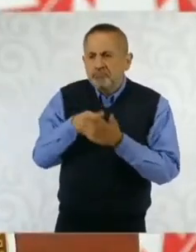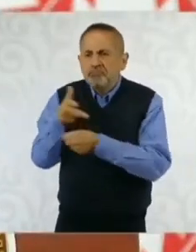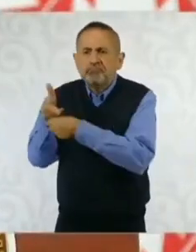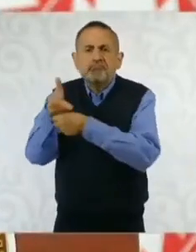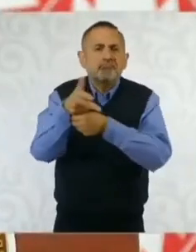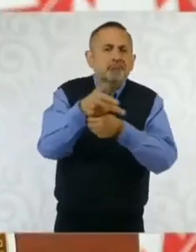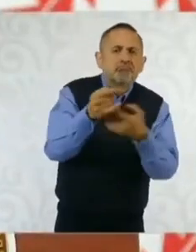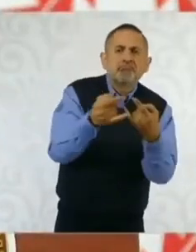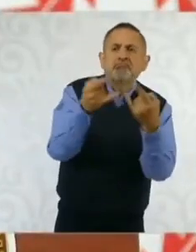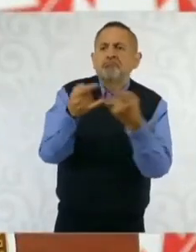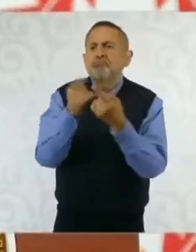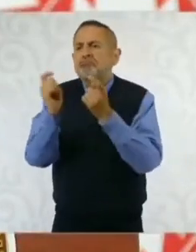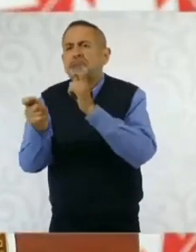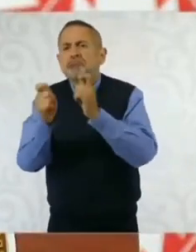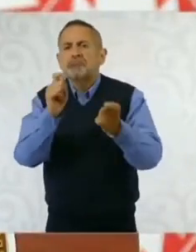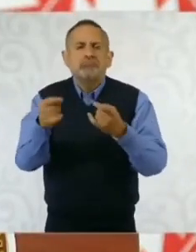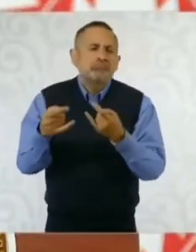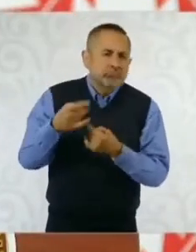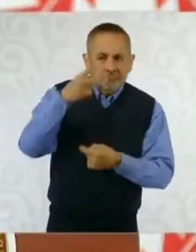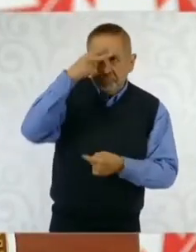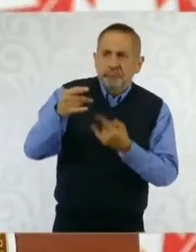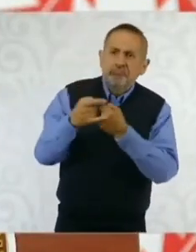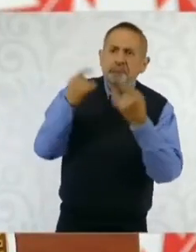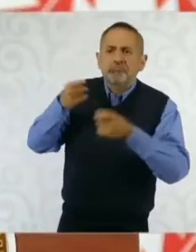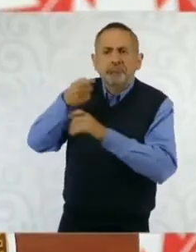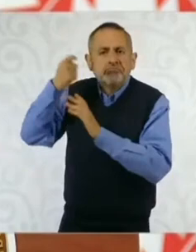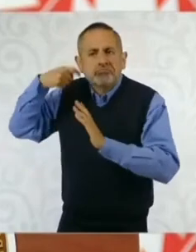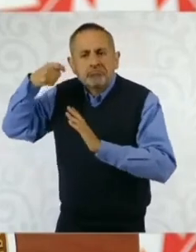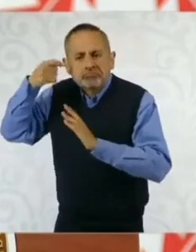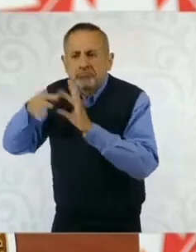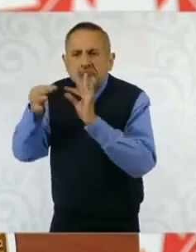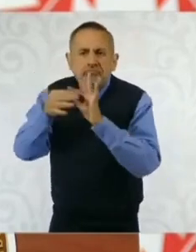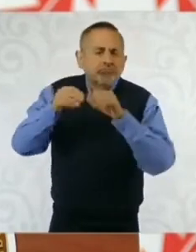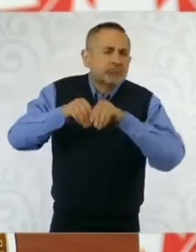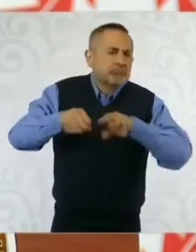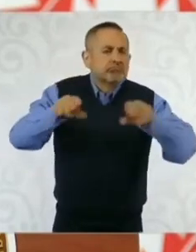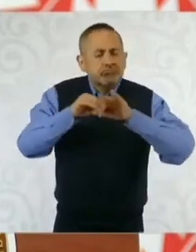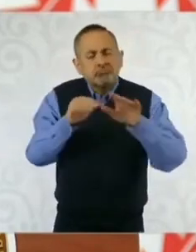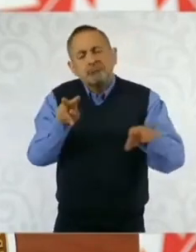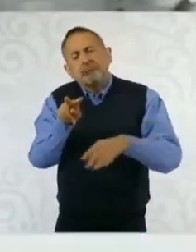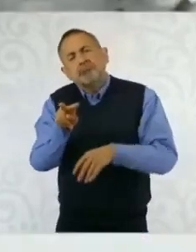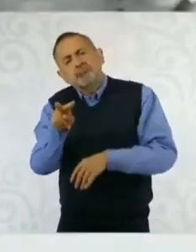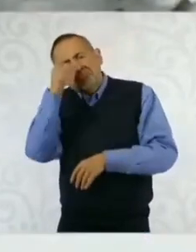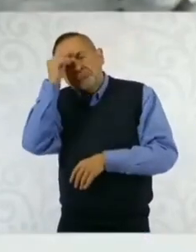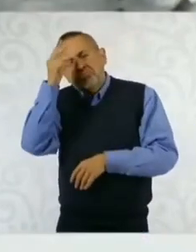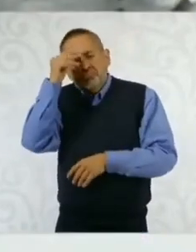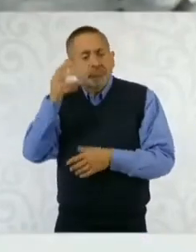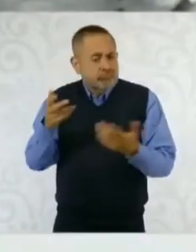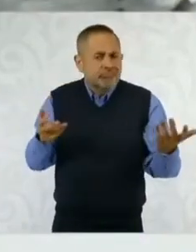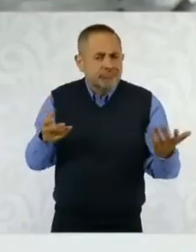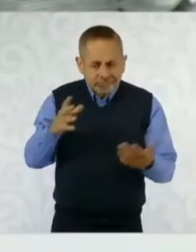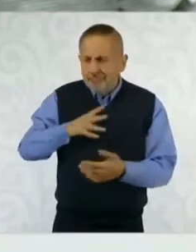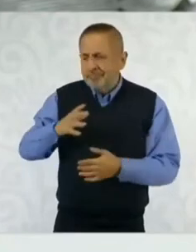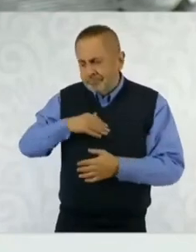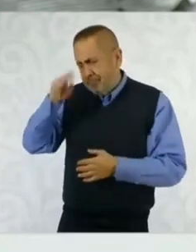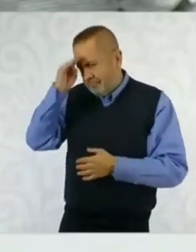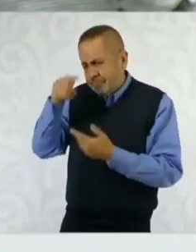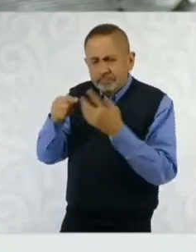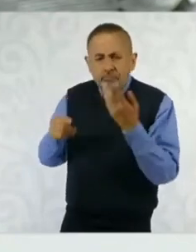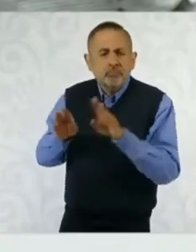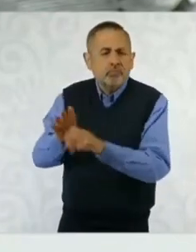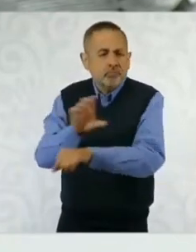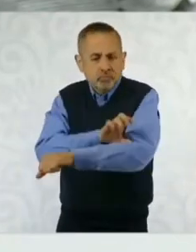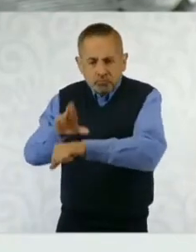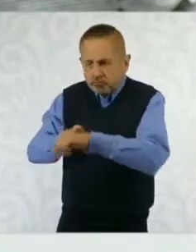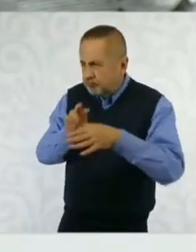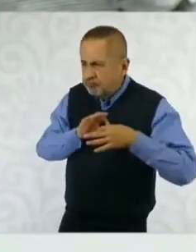documentales, principalmente sobre la historia de México. Entonces sí, se están buscando